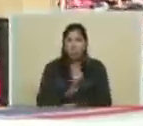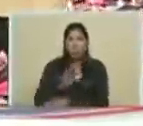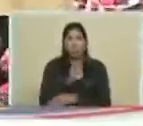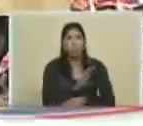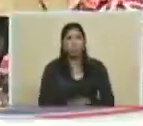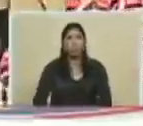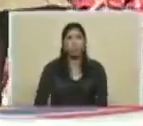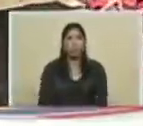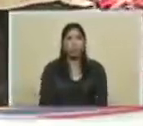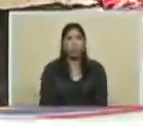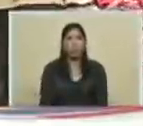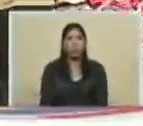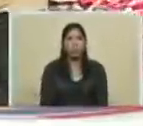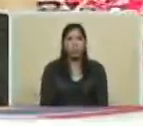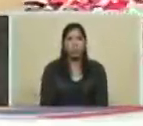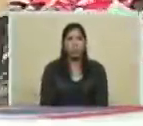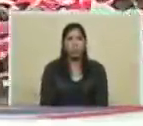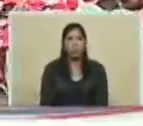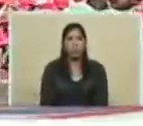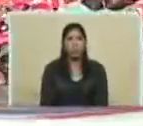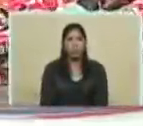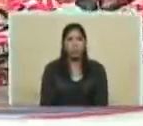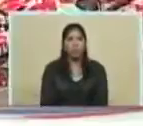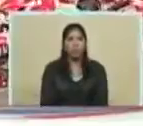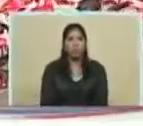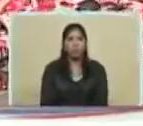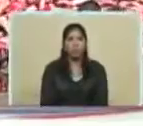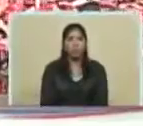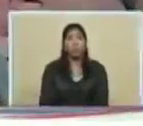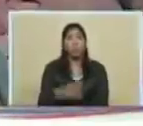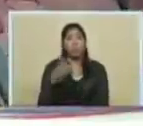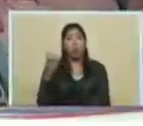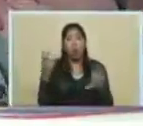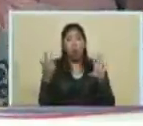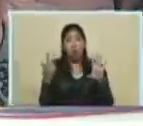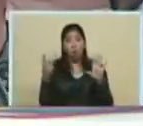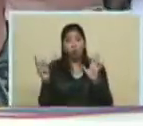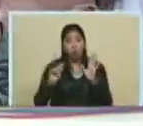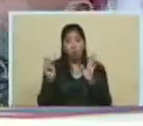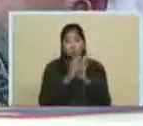López! La cuarta elección en 8 meses.